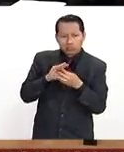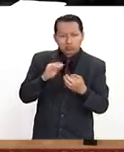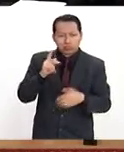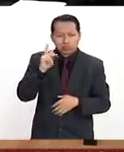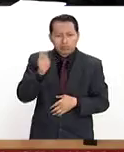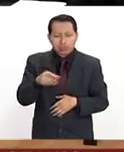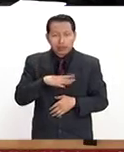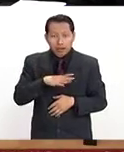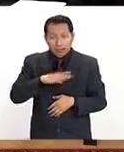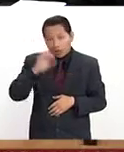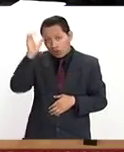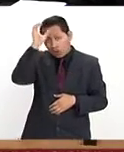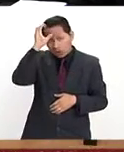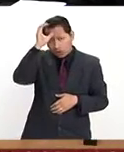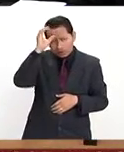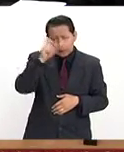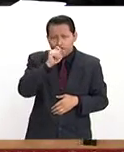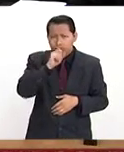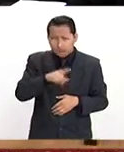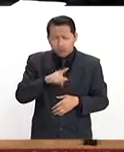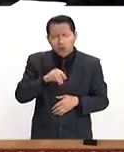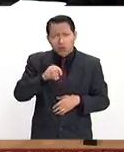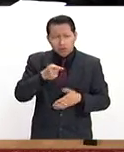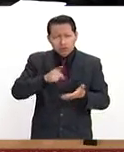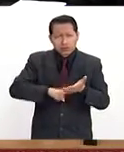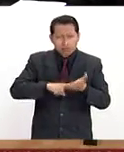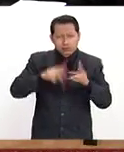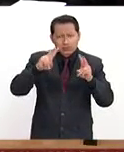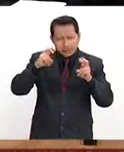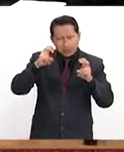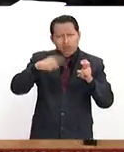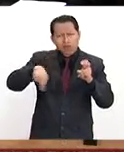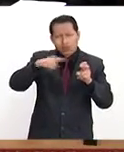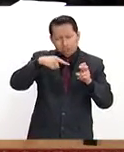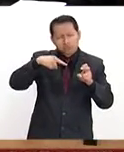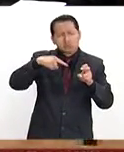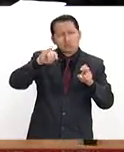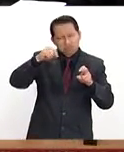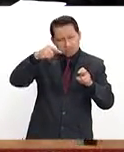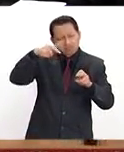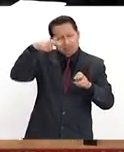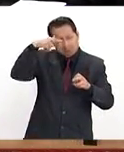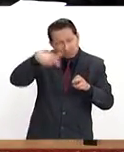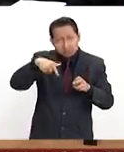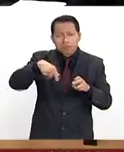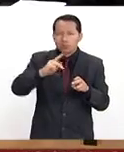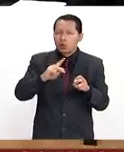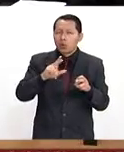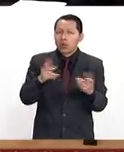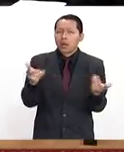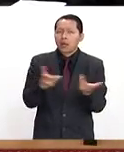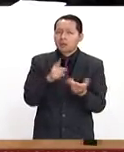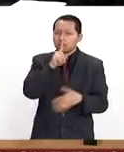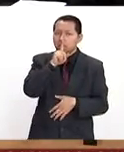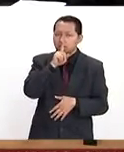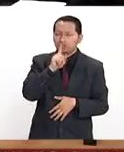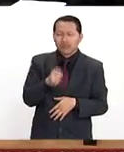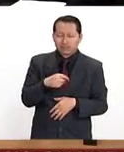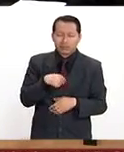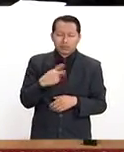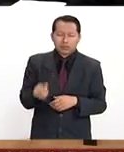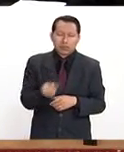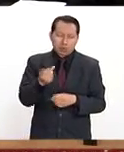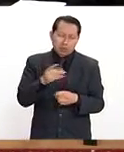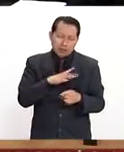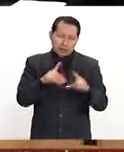bien hay conciencia de este tema, parece que no necesariamente actuamos en consecuencia. La pregunta fue, esto es una medición a